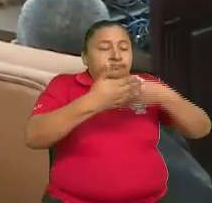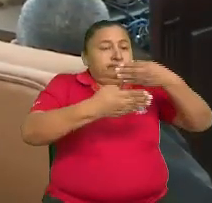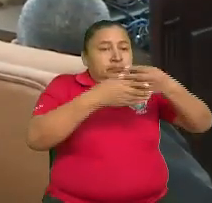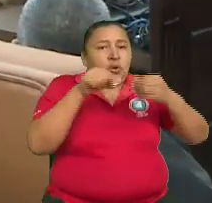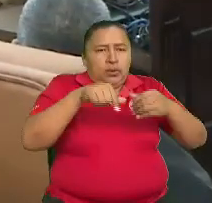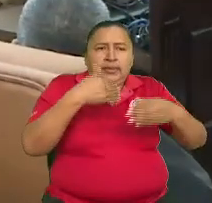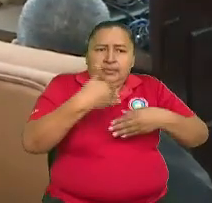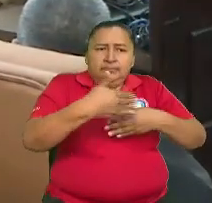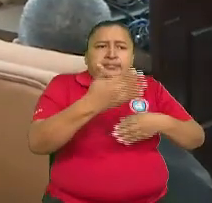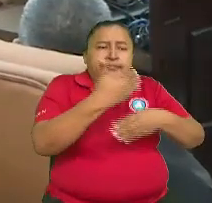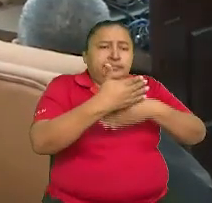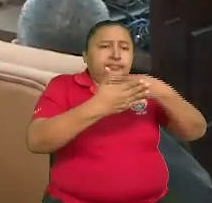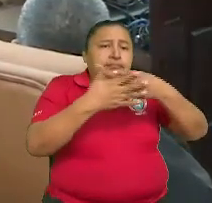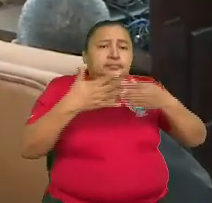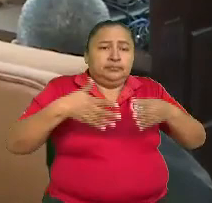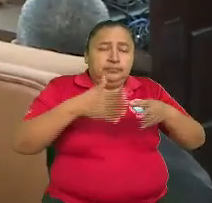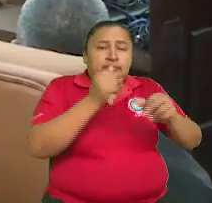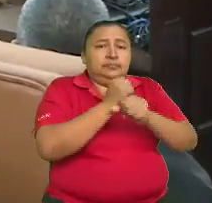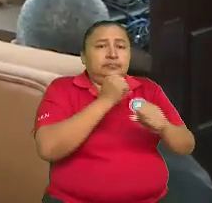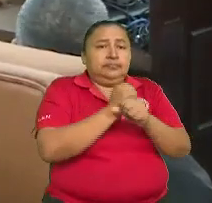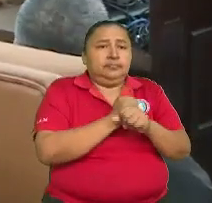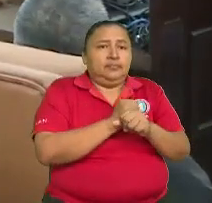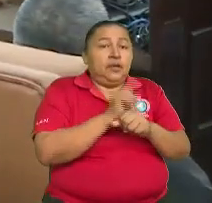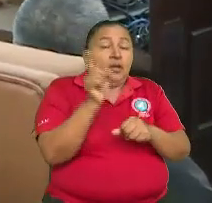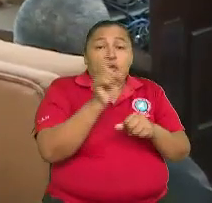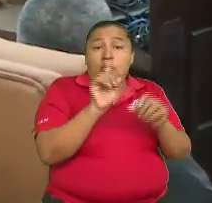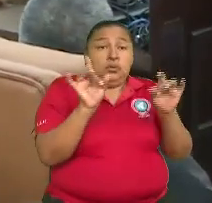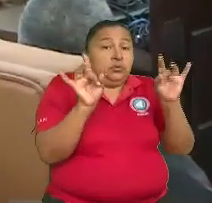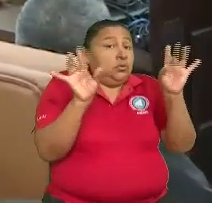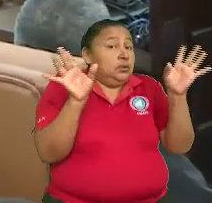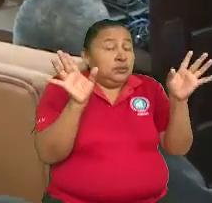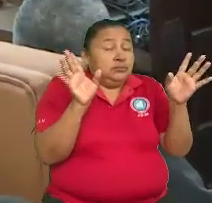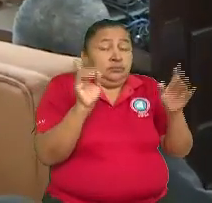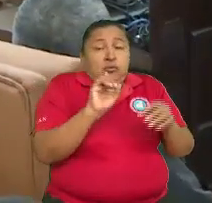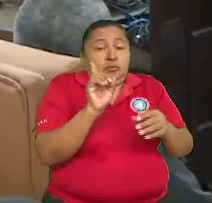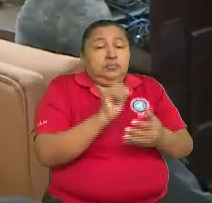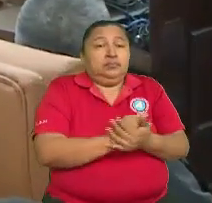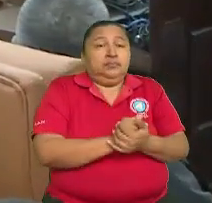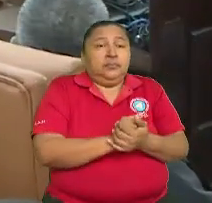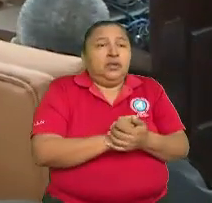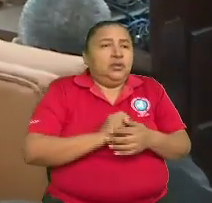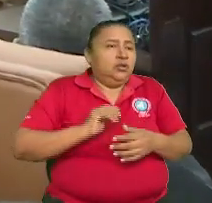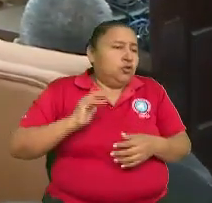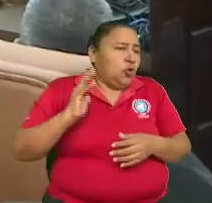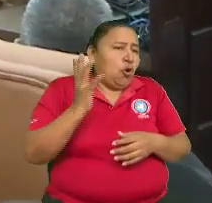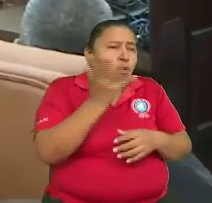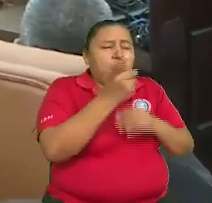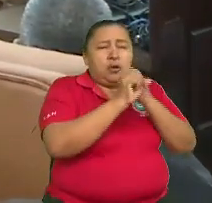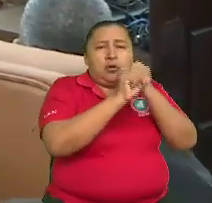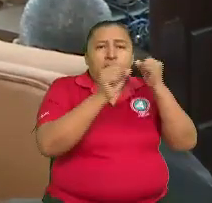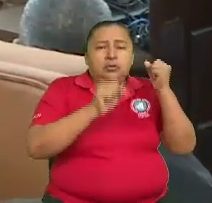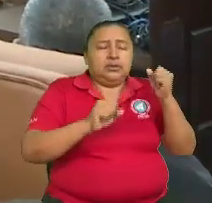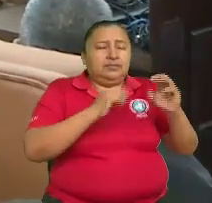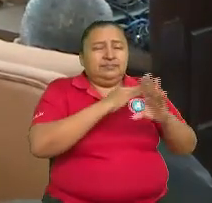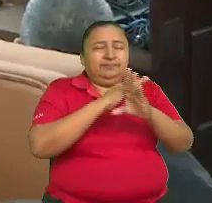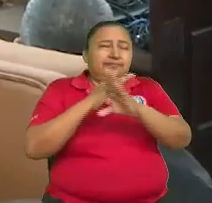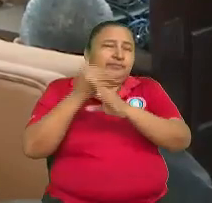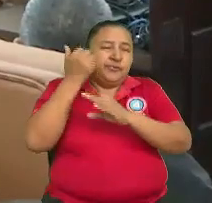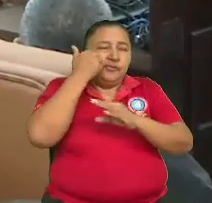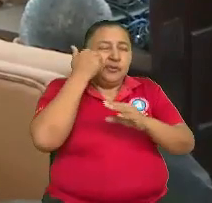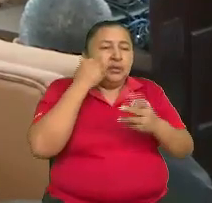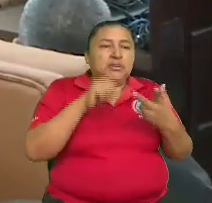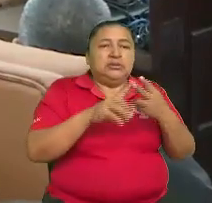construcción. No es casual. Todas las jornadas epidemiológicas,